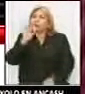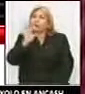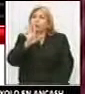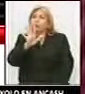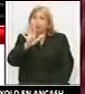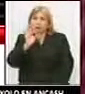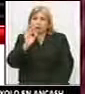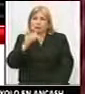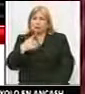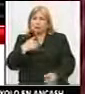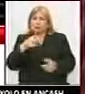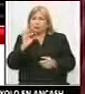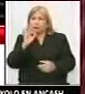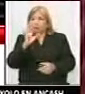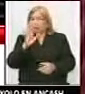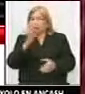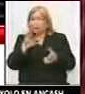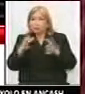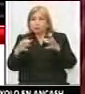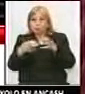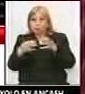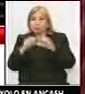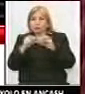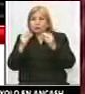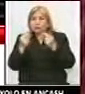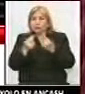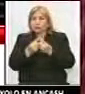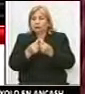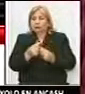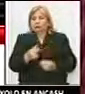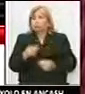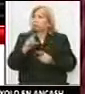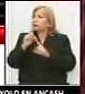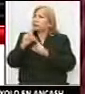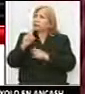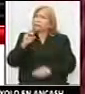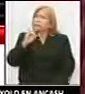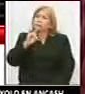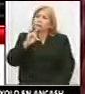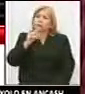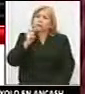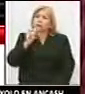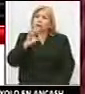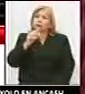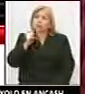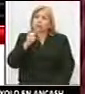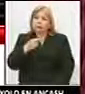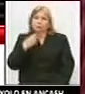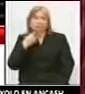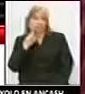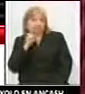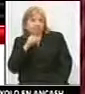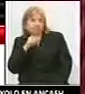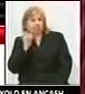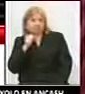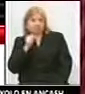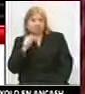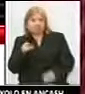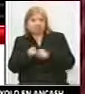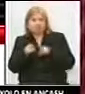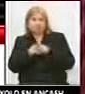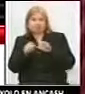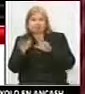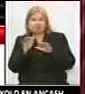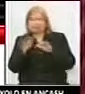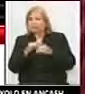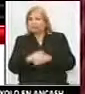mencionaba, 96, 95 más o menos. ¿Con la señora Yoconda Trippi Morales? Más o menos por ahí también, presidente.